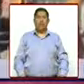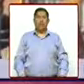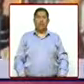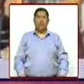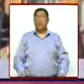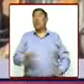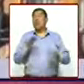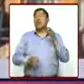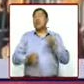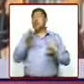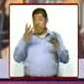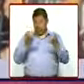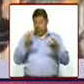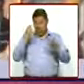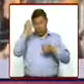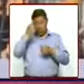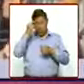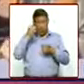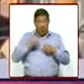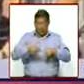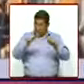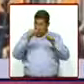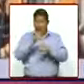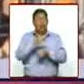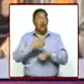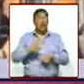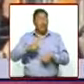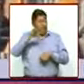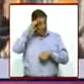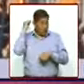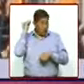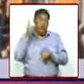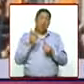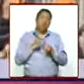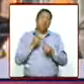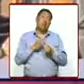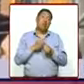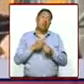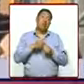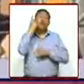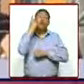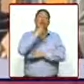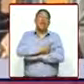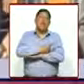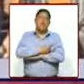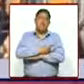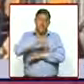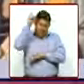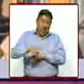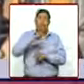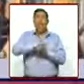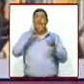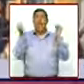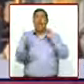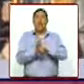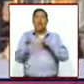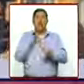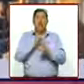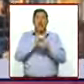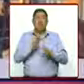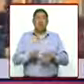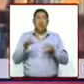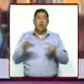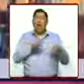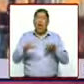Y si Lucho quiere seguir gobernando, primero en 24 horas que cambie a ministros